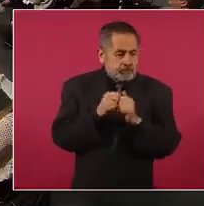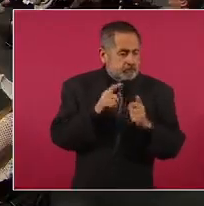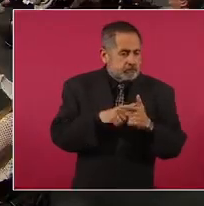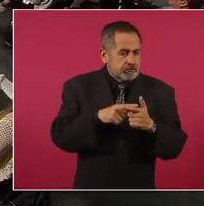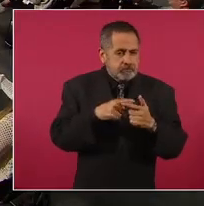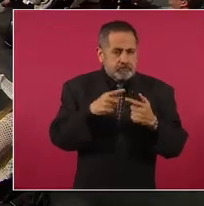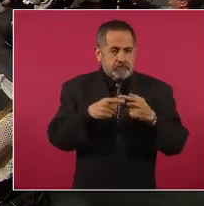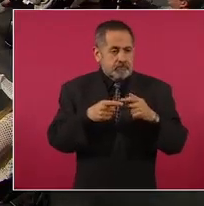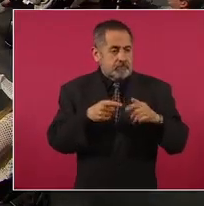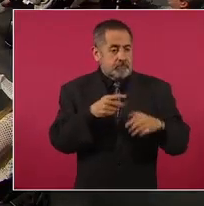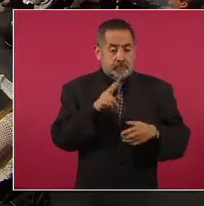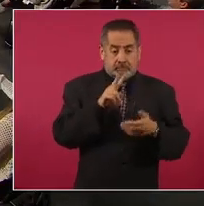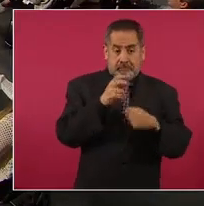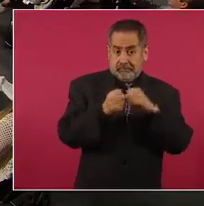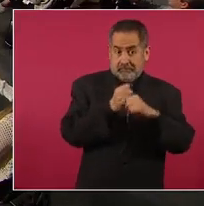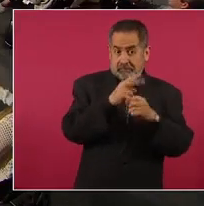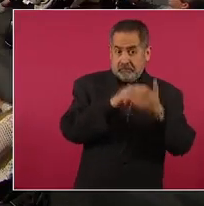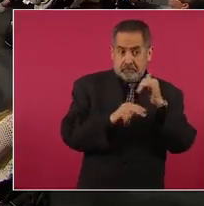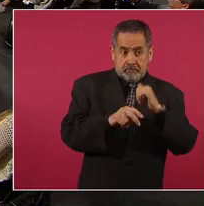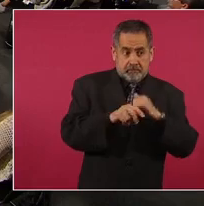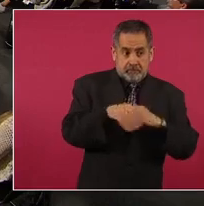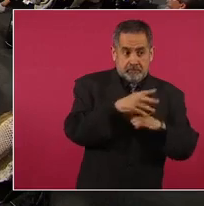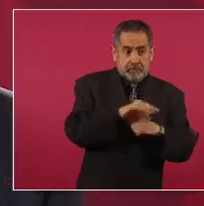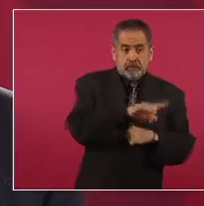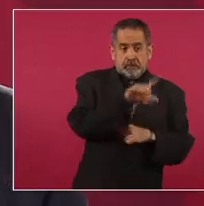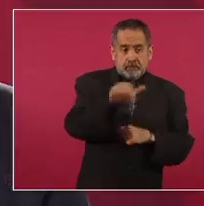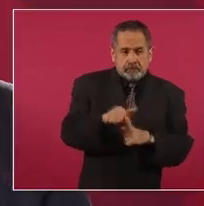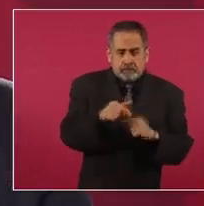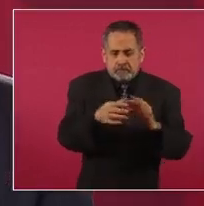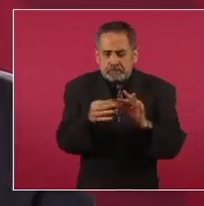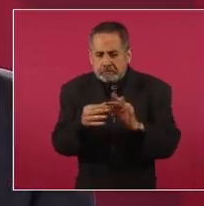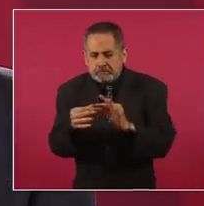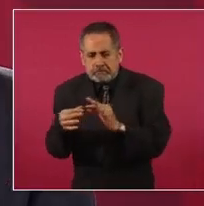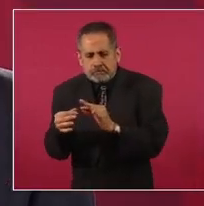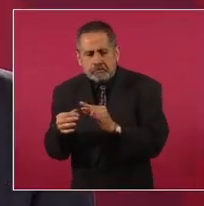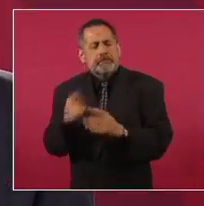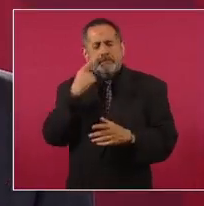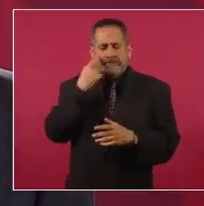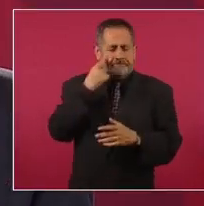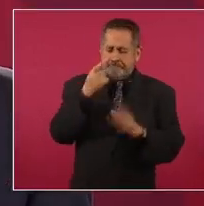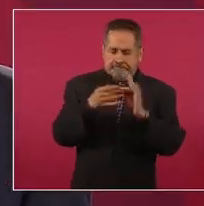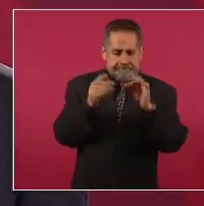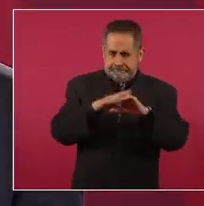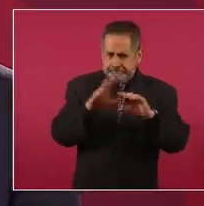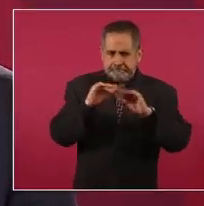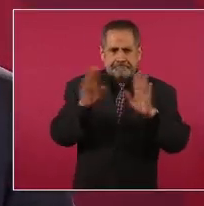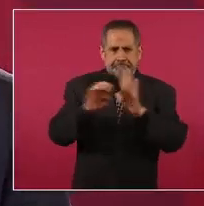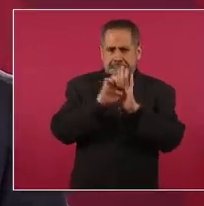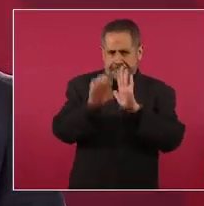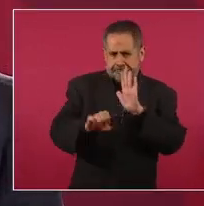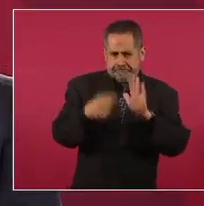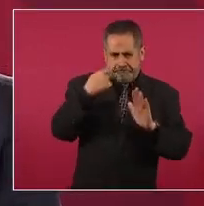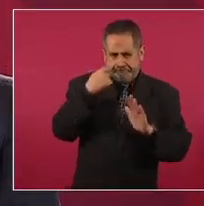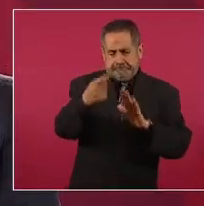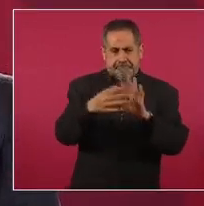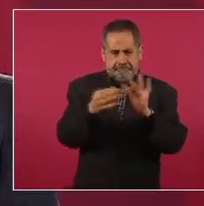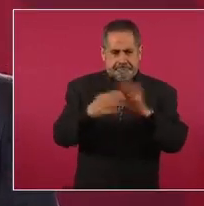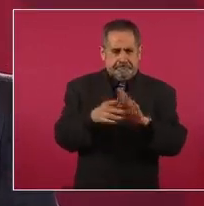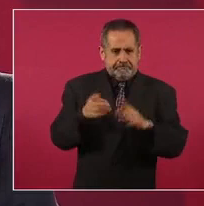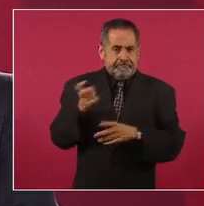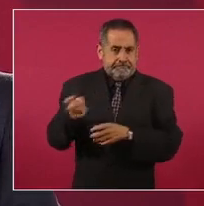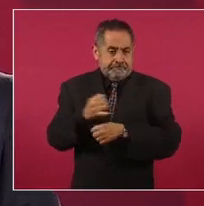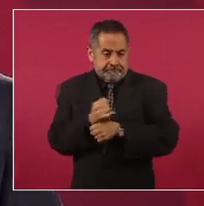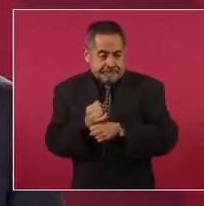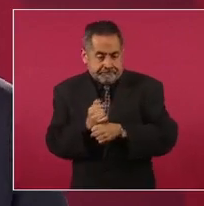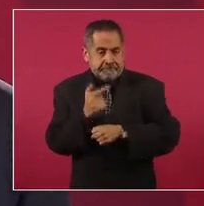posteriores al 2014. Voy a poner un solo ejemplo, porque esto forma parte de la